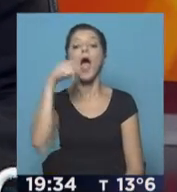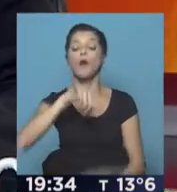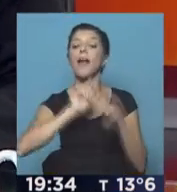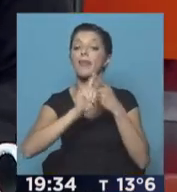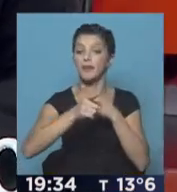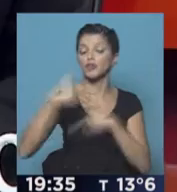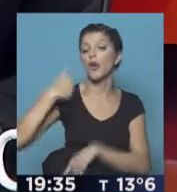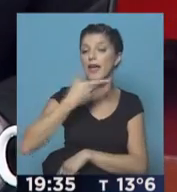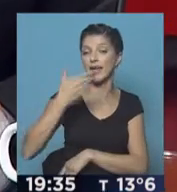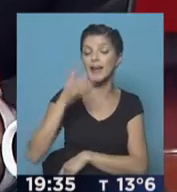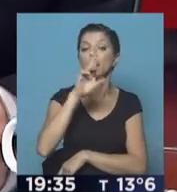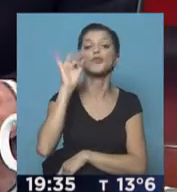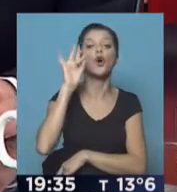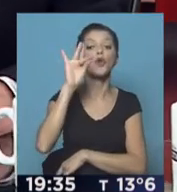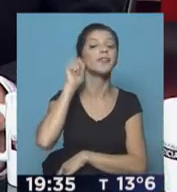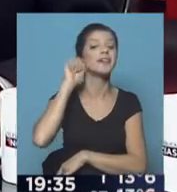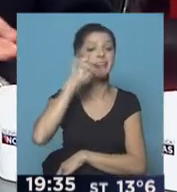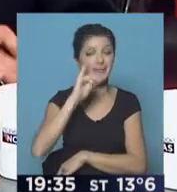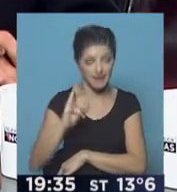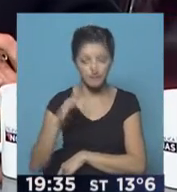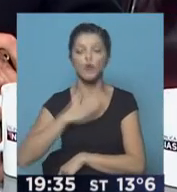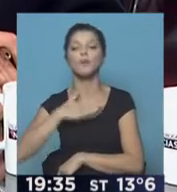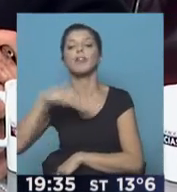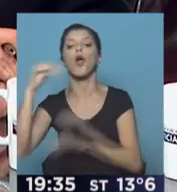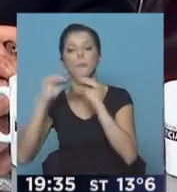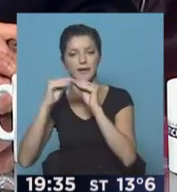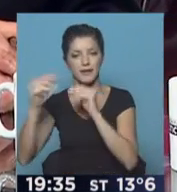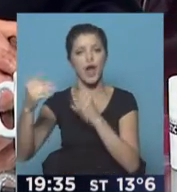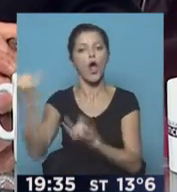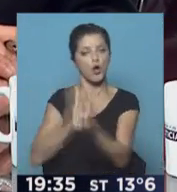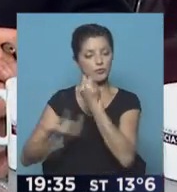en General Rodríguez, el epicentro de la información, Julieta Elgul, adelante vos.